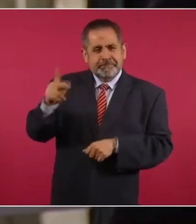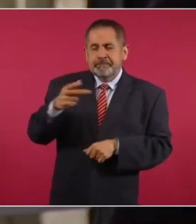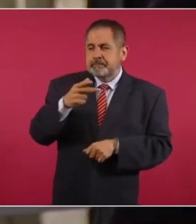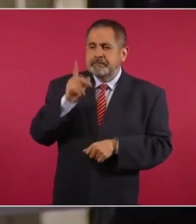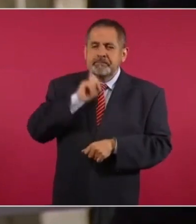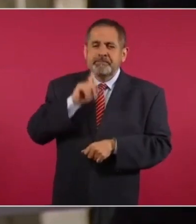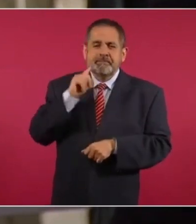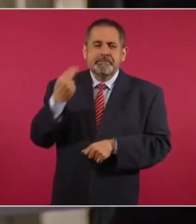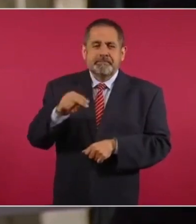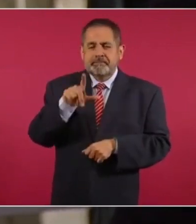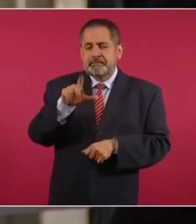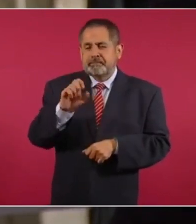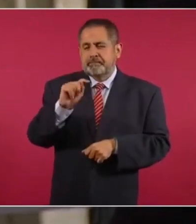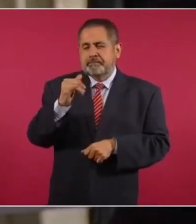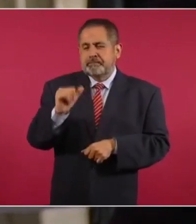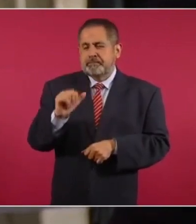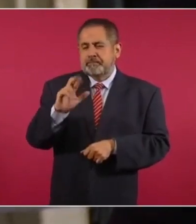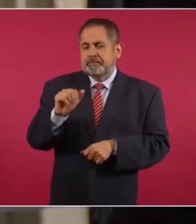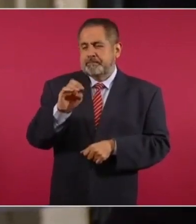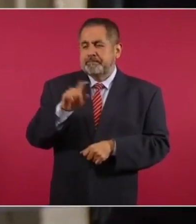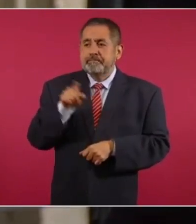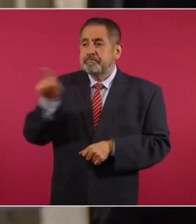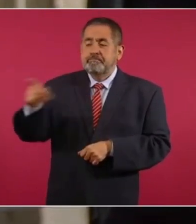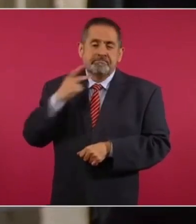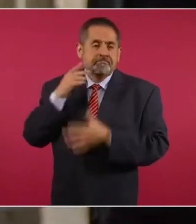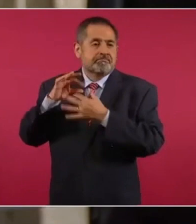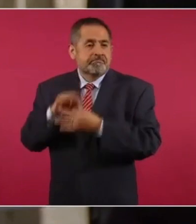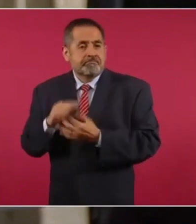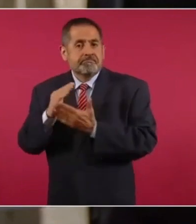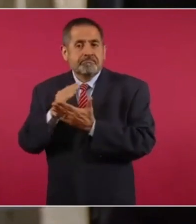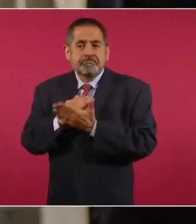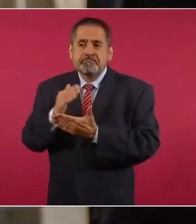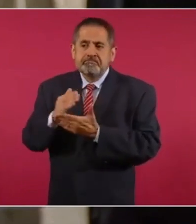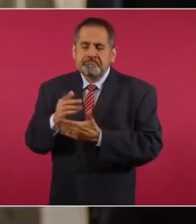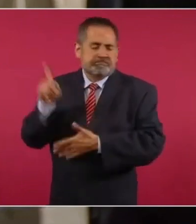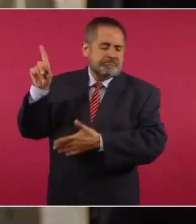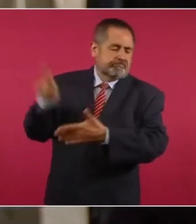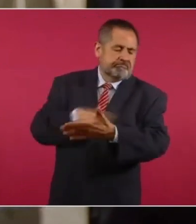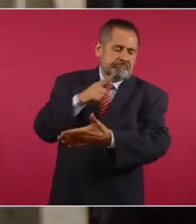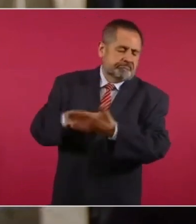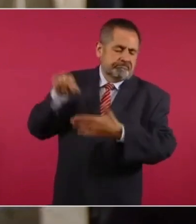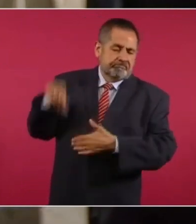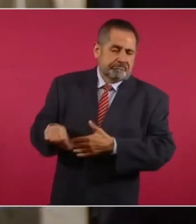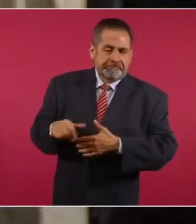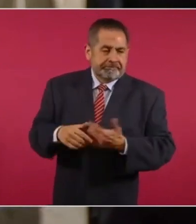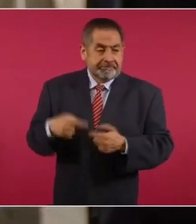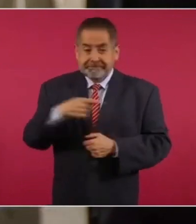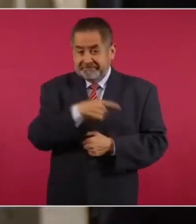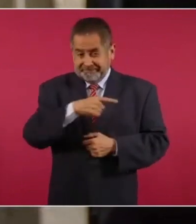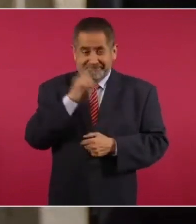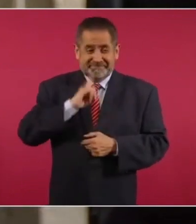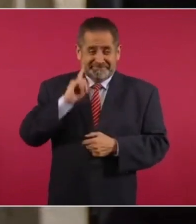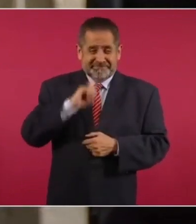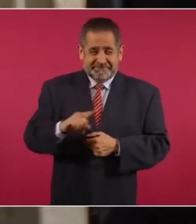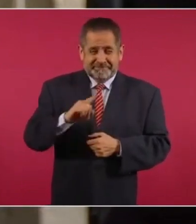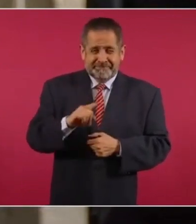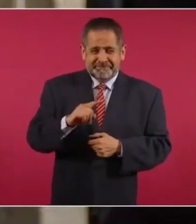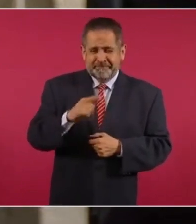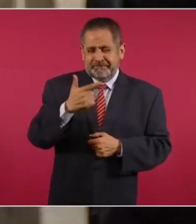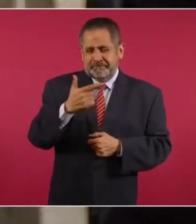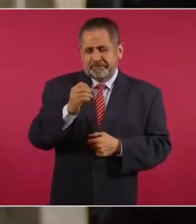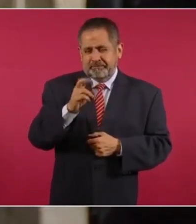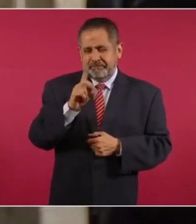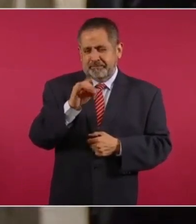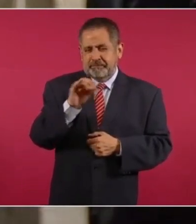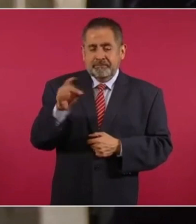Leticia Ramírez, y a la política educativa del país de la 4T. Y Gordillo dice que se equivocó con usted porque